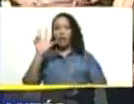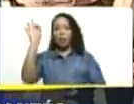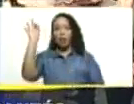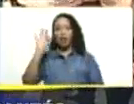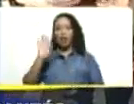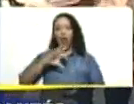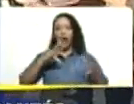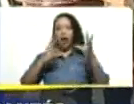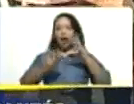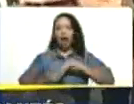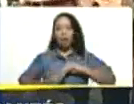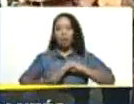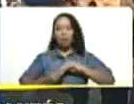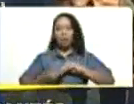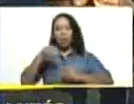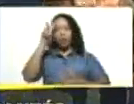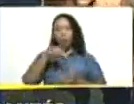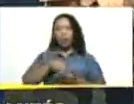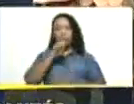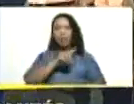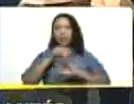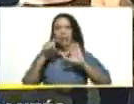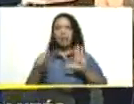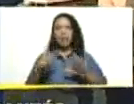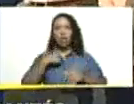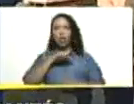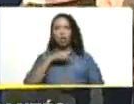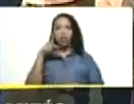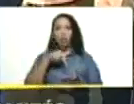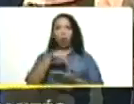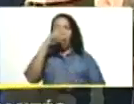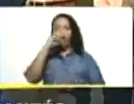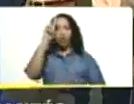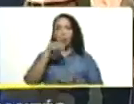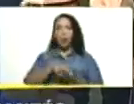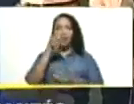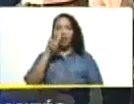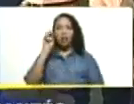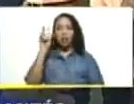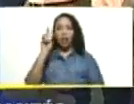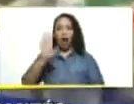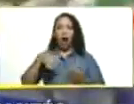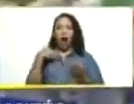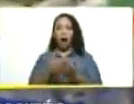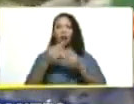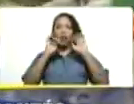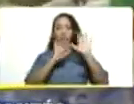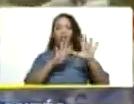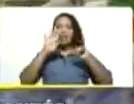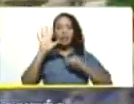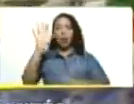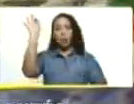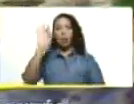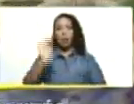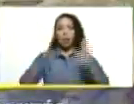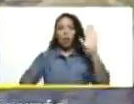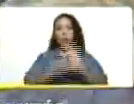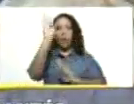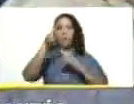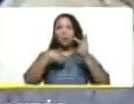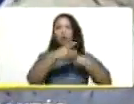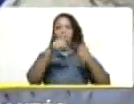CLAP importado en el 2016, hemos llegado en el año 2022 al 95% de CLAP